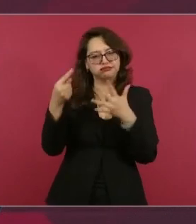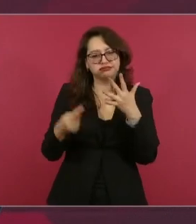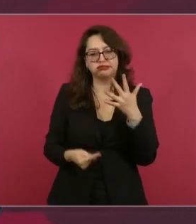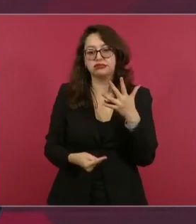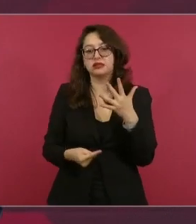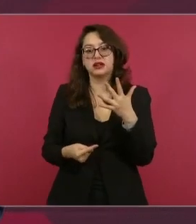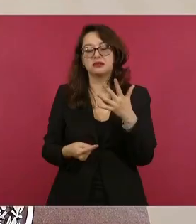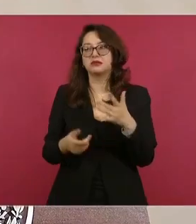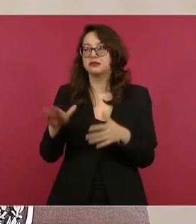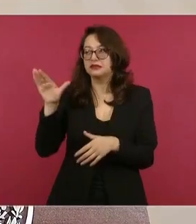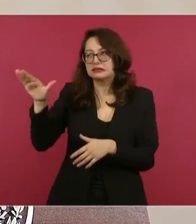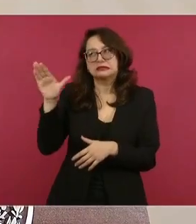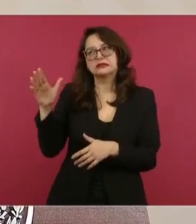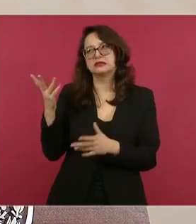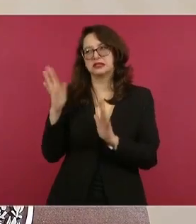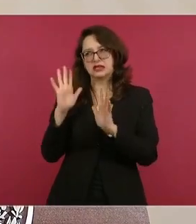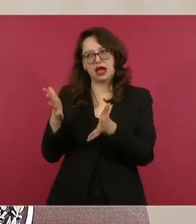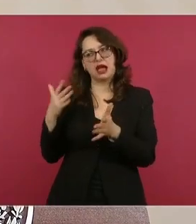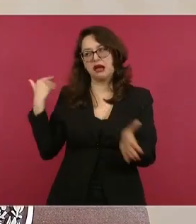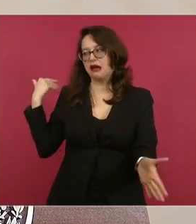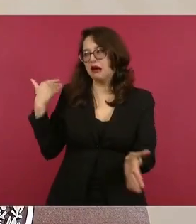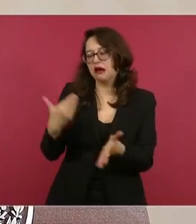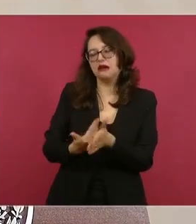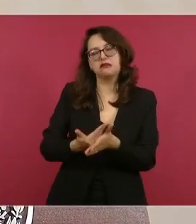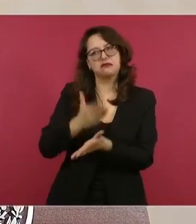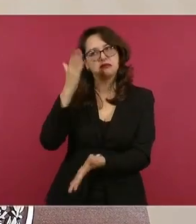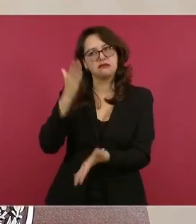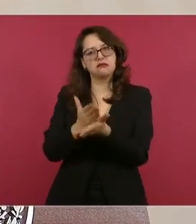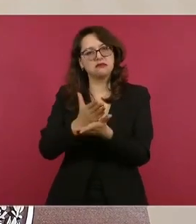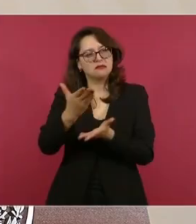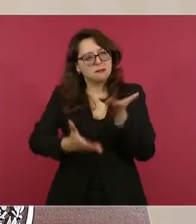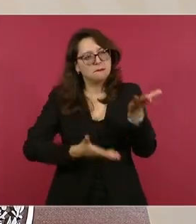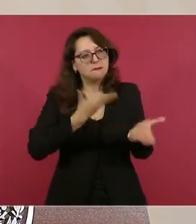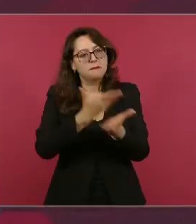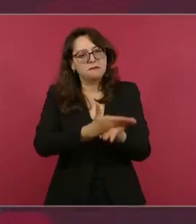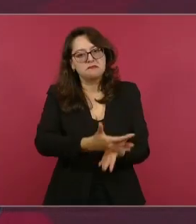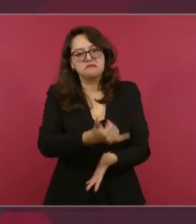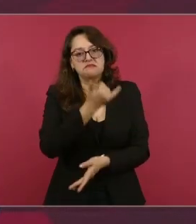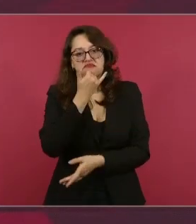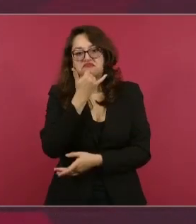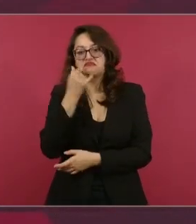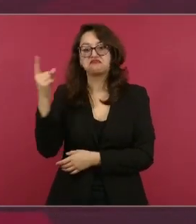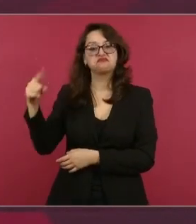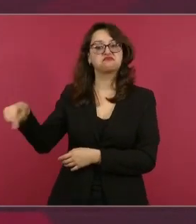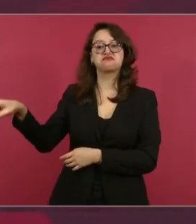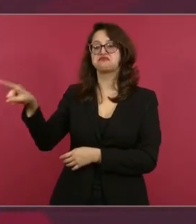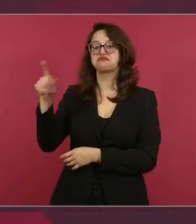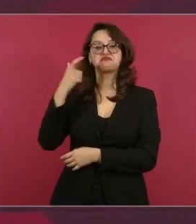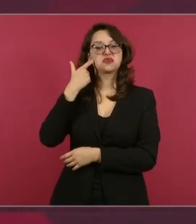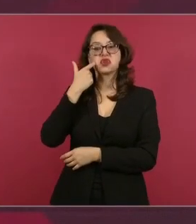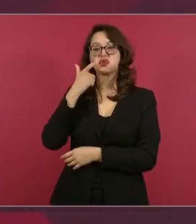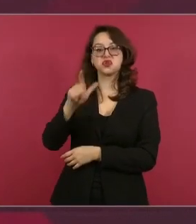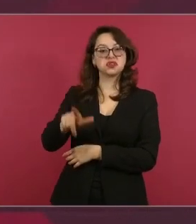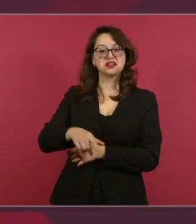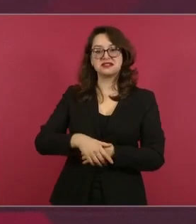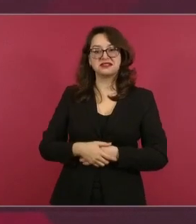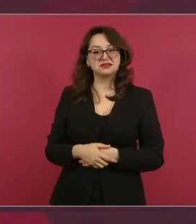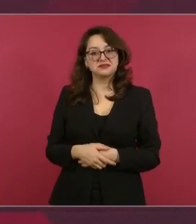No hubo respuesta y el propósito era buscar una reconciliación